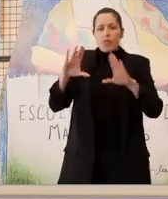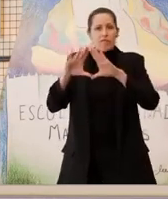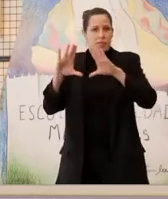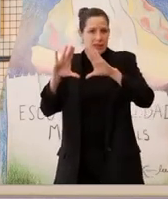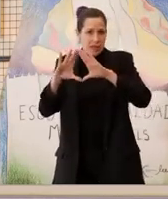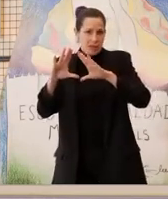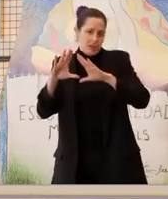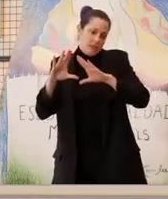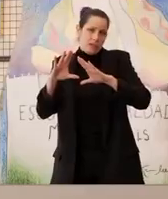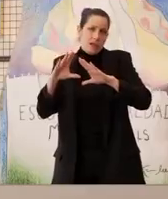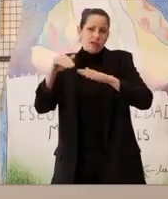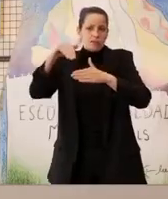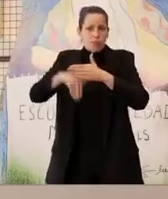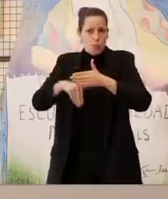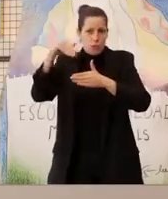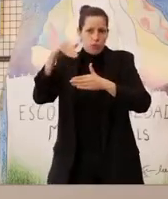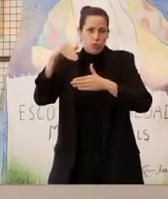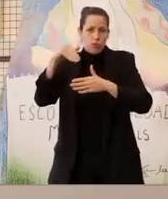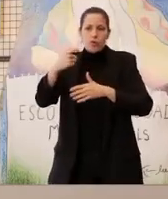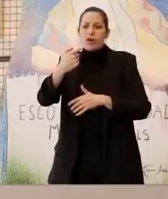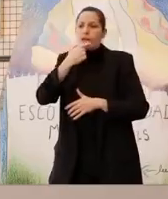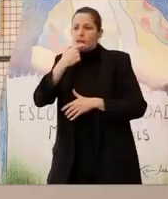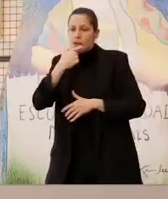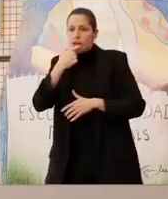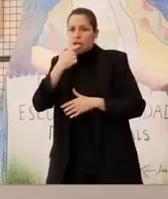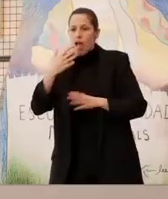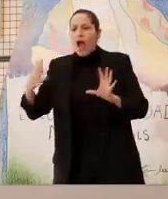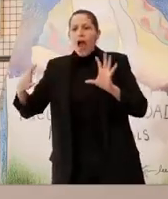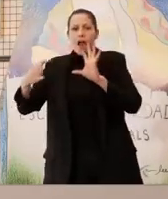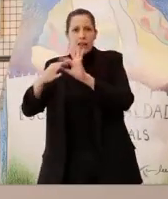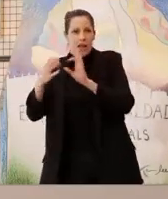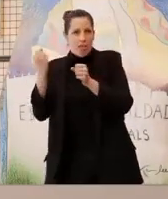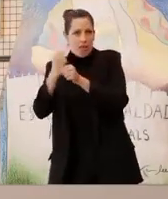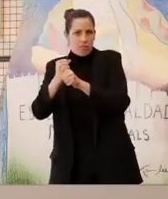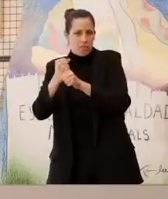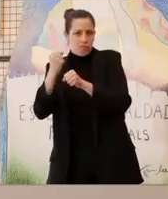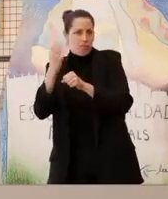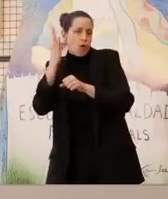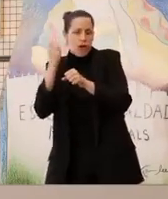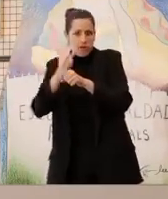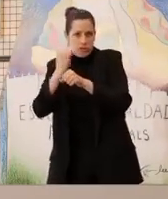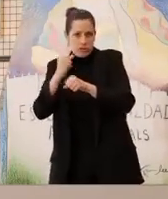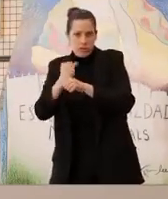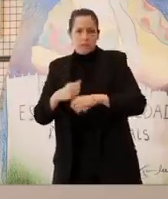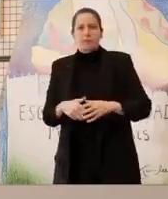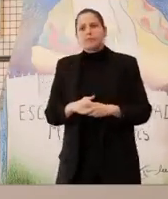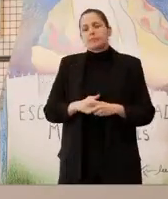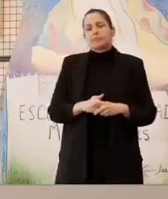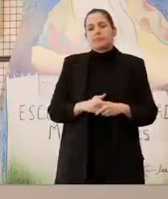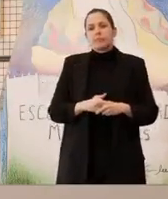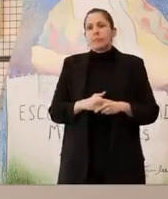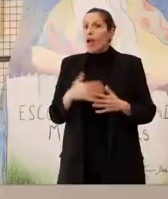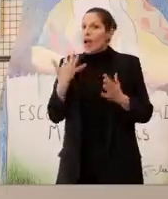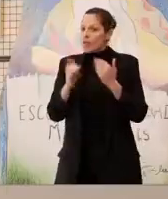las mujeres obreras mayo del 68 fue otro elemento clave en el que hubo alianzas